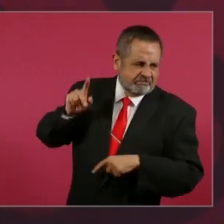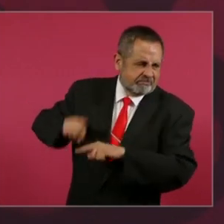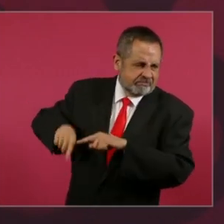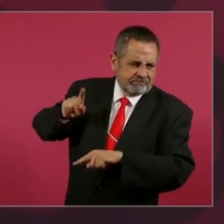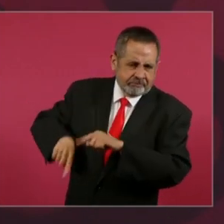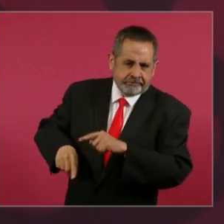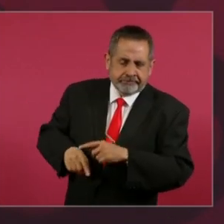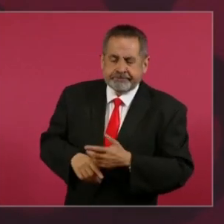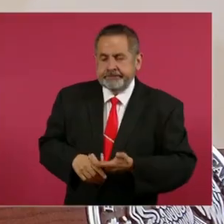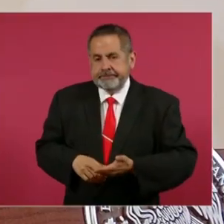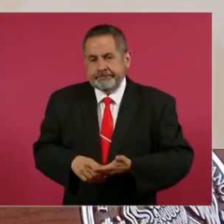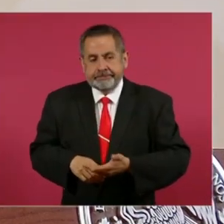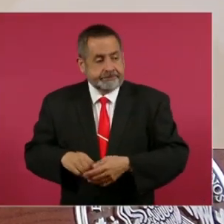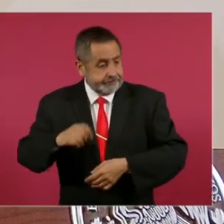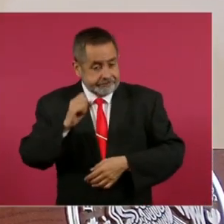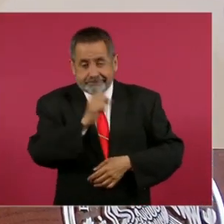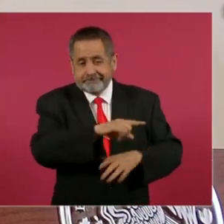mismos,